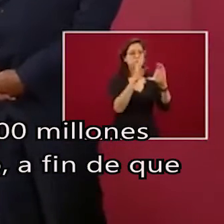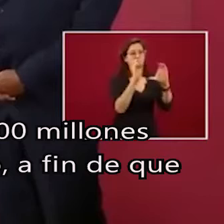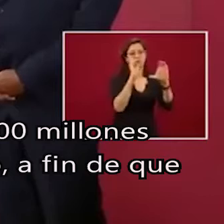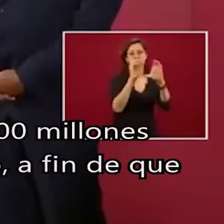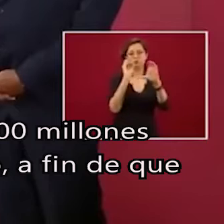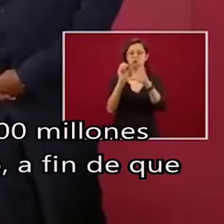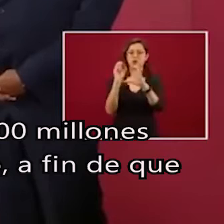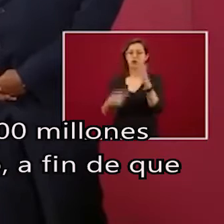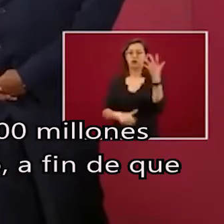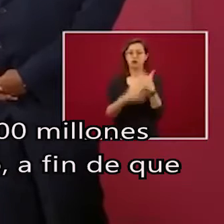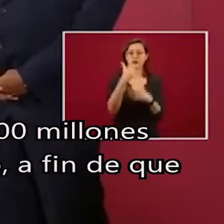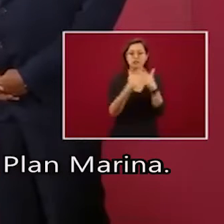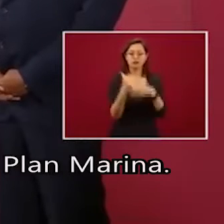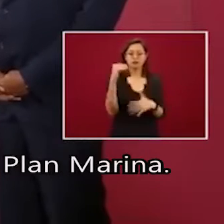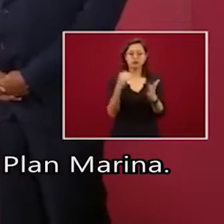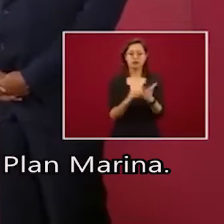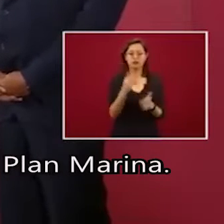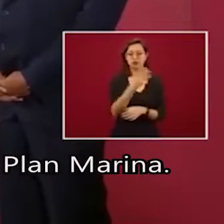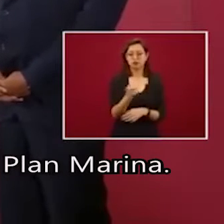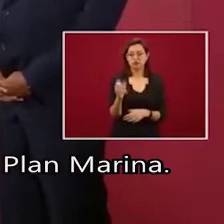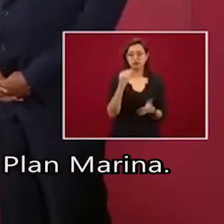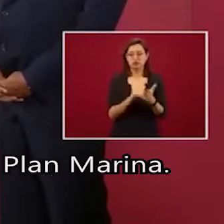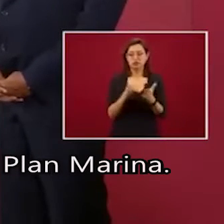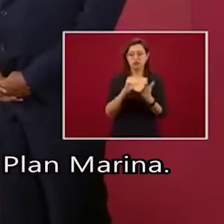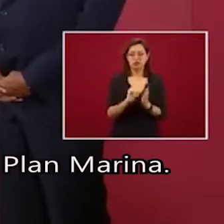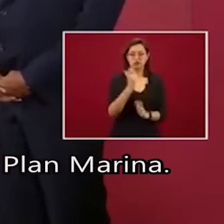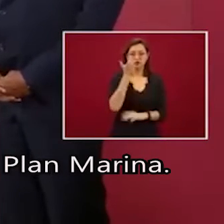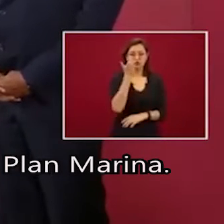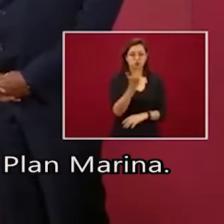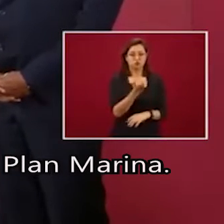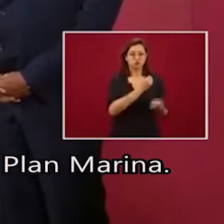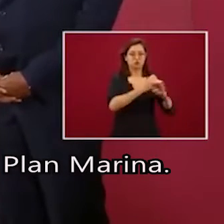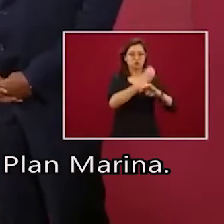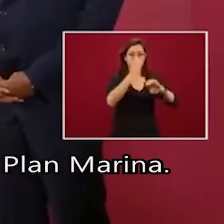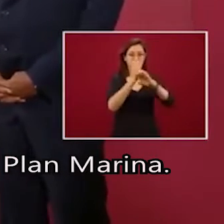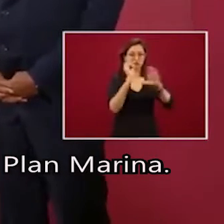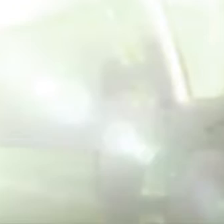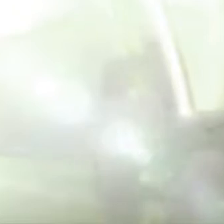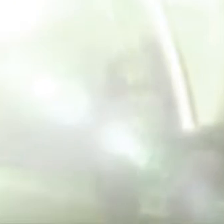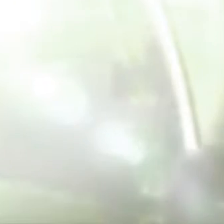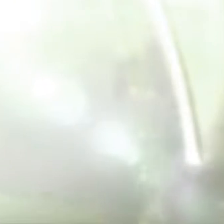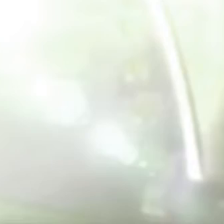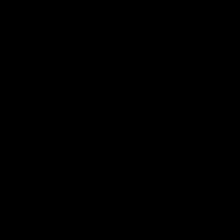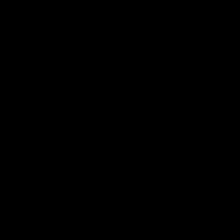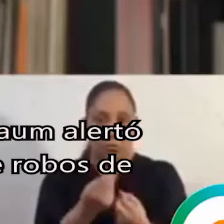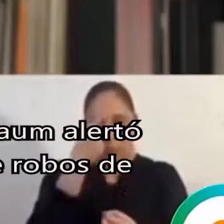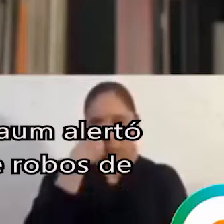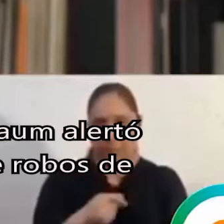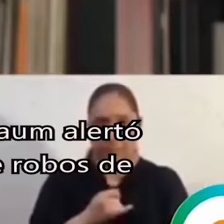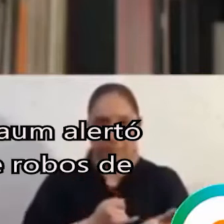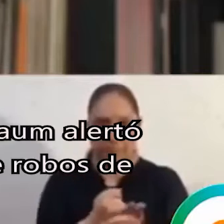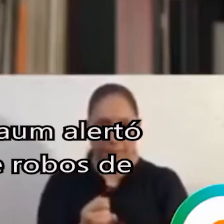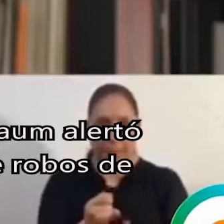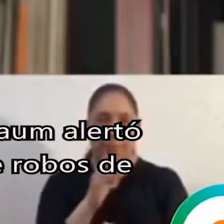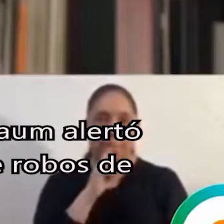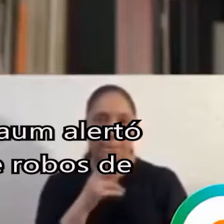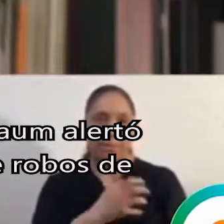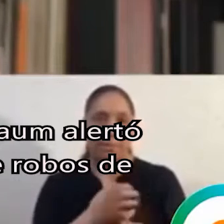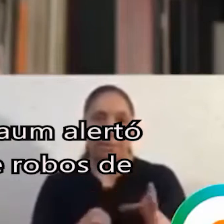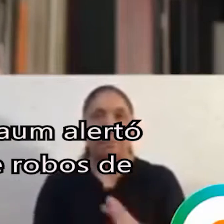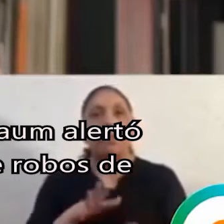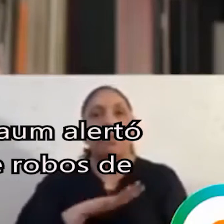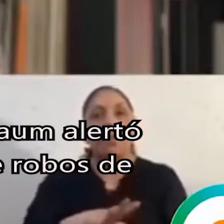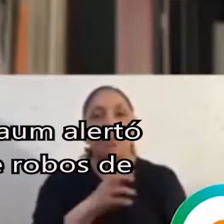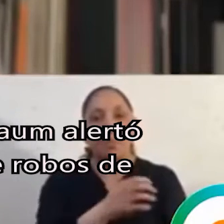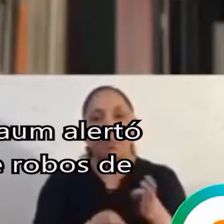a su presupuesto. Esto a fin de que pongan en marcha el Plan DN3 y el Plan Marina. La jefa de gobierno, Claudia